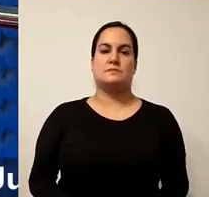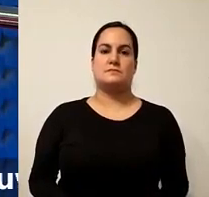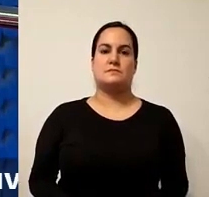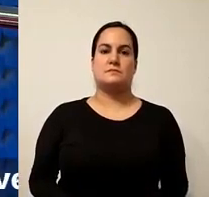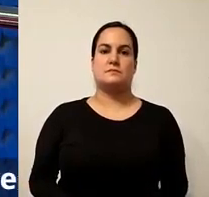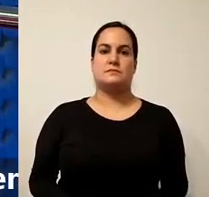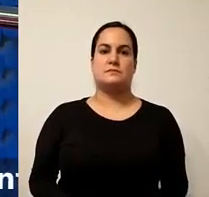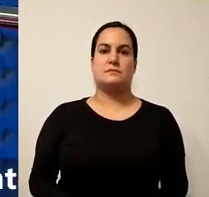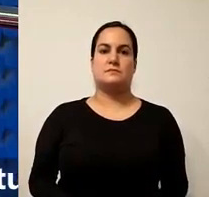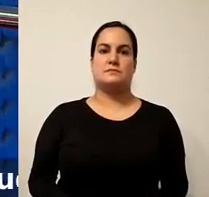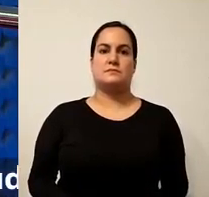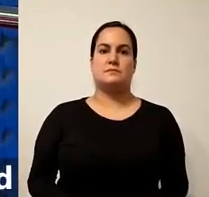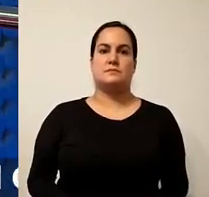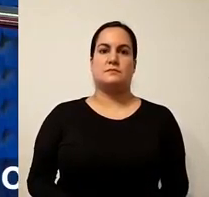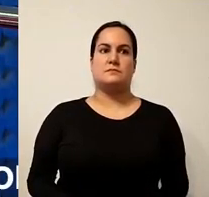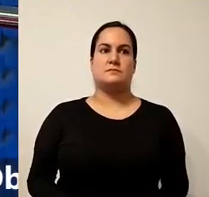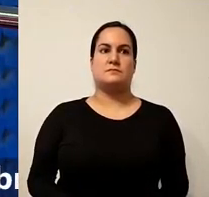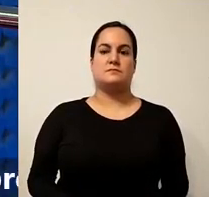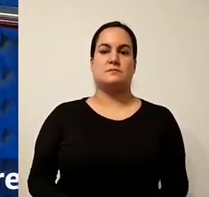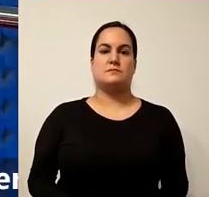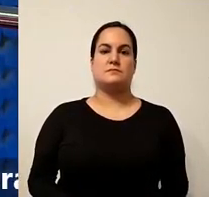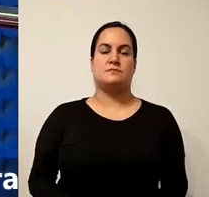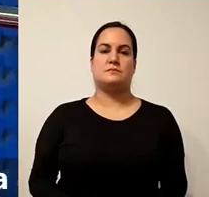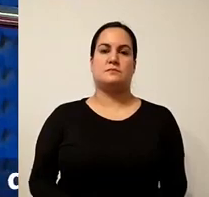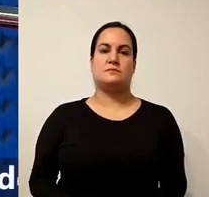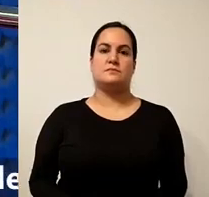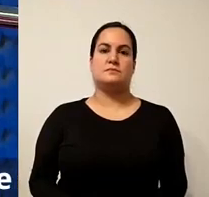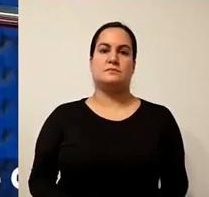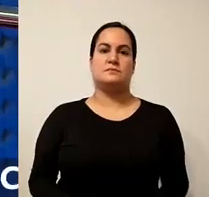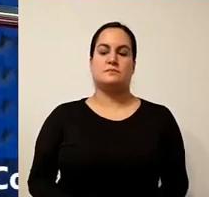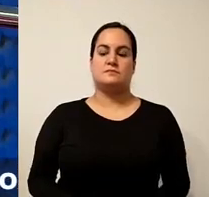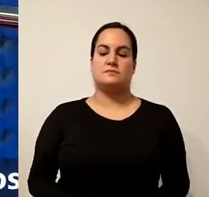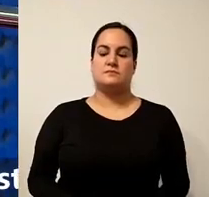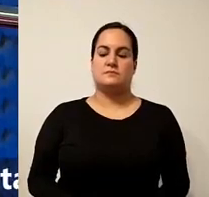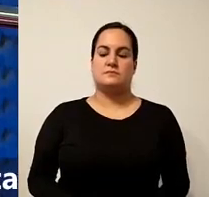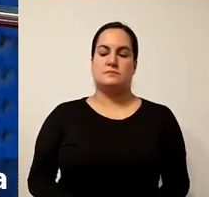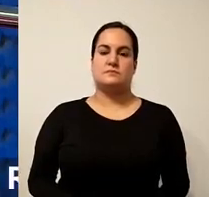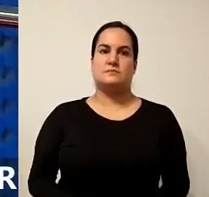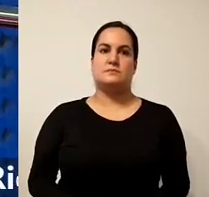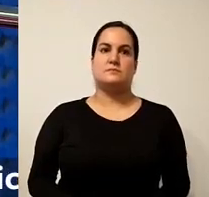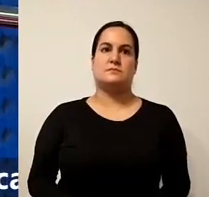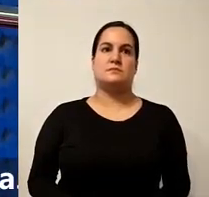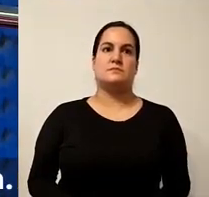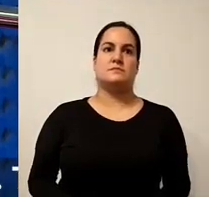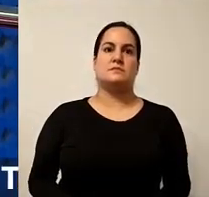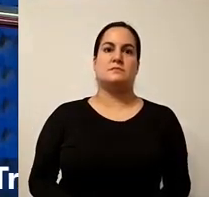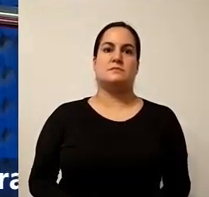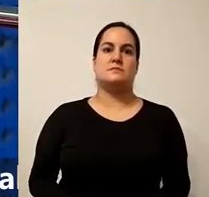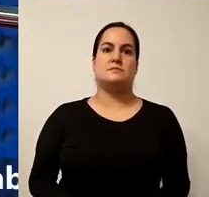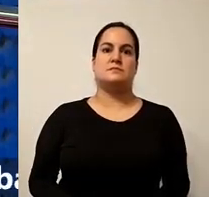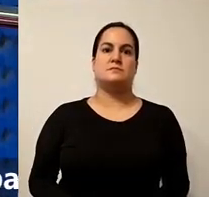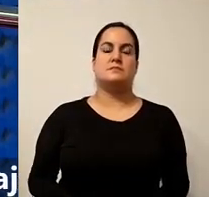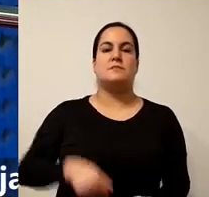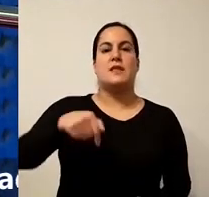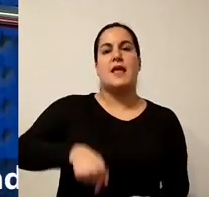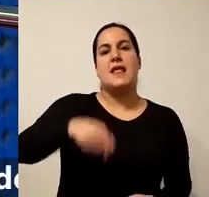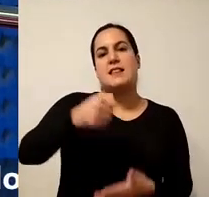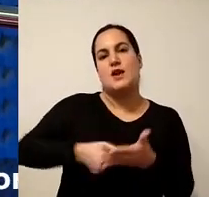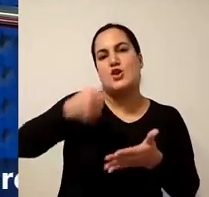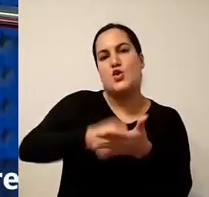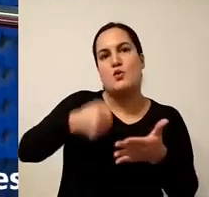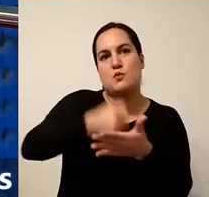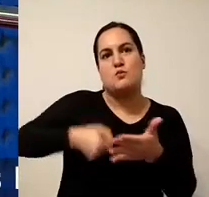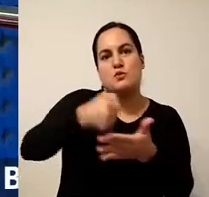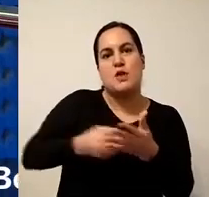de izquierda unidad en este primero de mayo que nos encuentra en el marco de una situación sin precedentes a cercanos